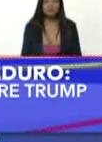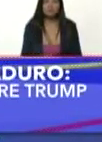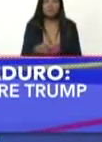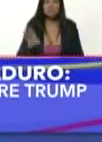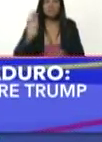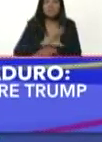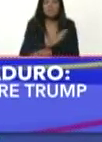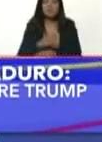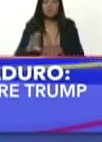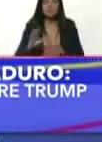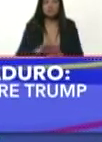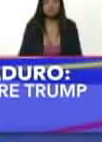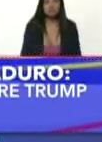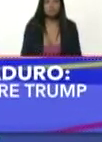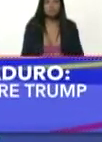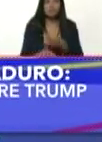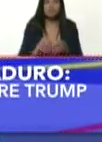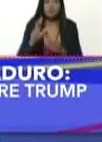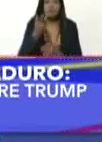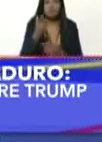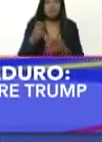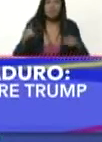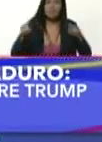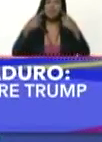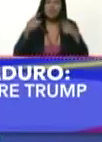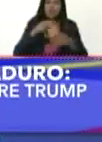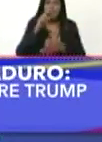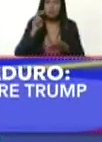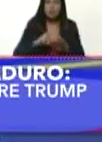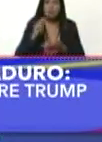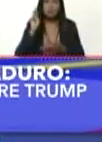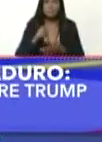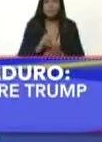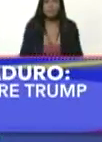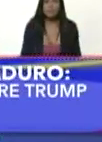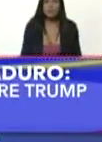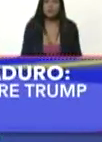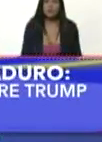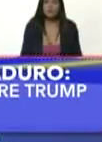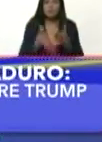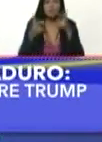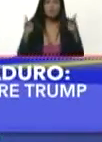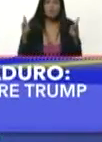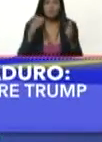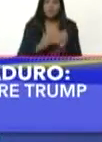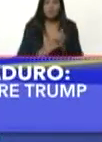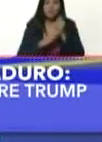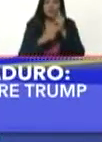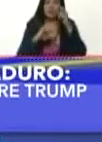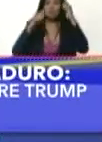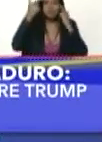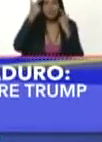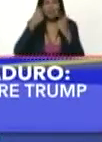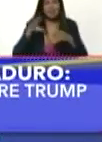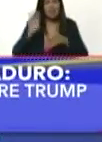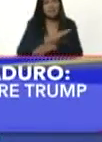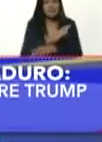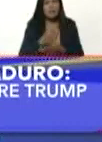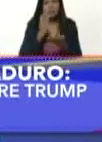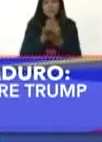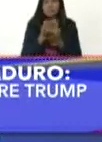canción que es como un tercer himno para nosotros ya, popularizada por nuestro comandante Hugo Chávez, cantada siempre por él.